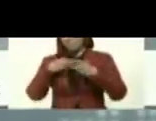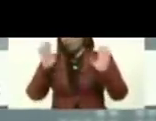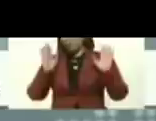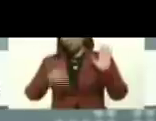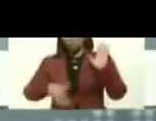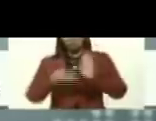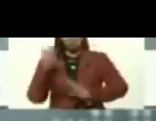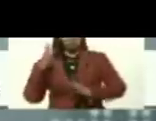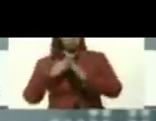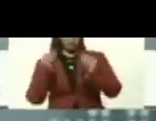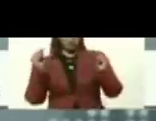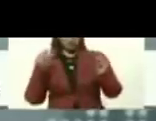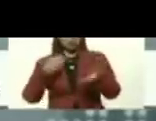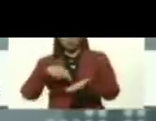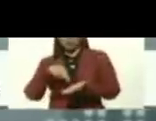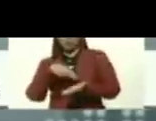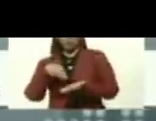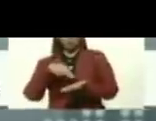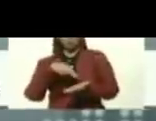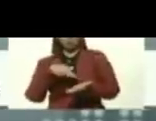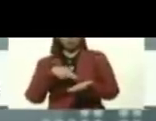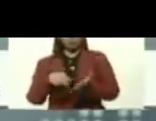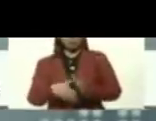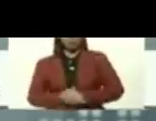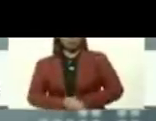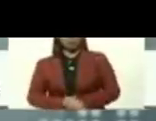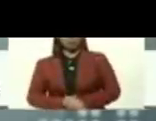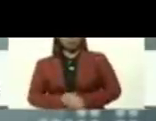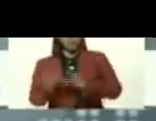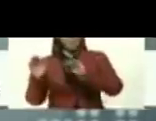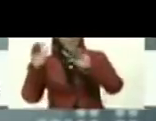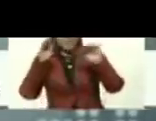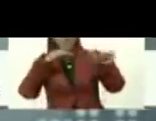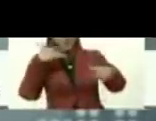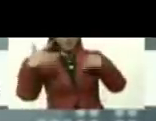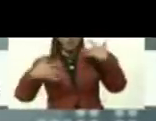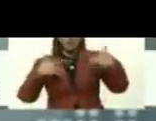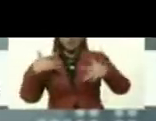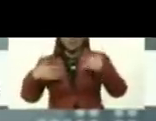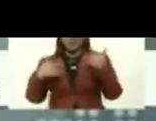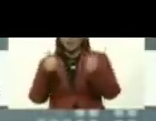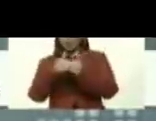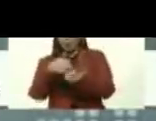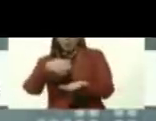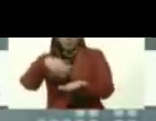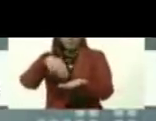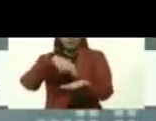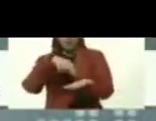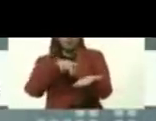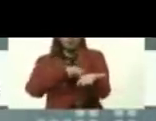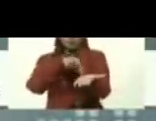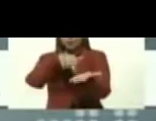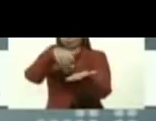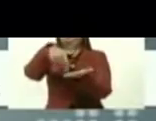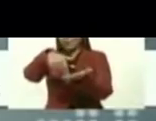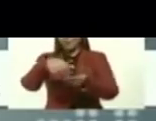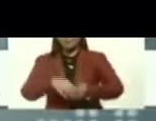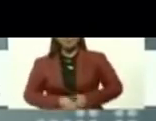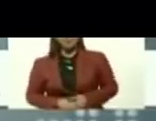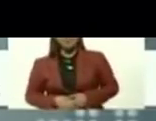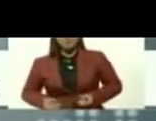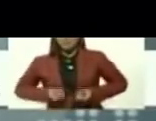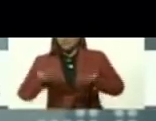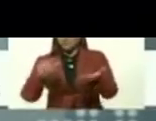tumbadito. Y vamos a despedir este acto con el tumbadito de Yulimar, y vamos a darle de